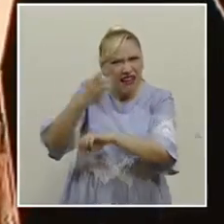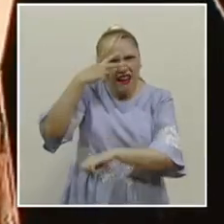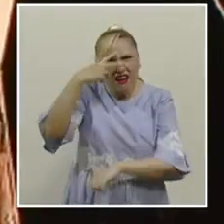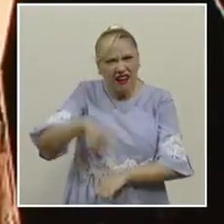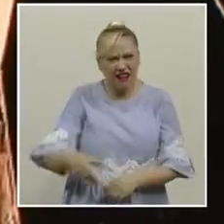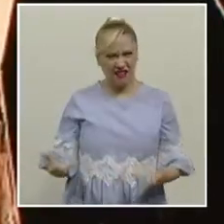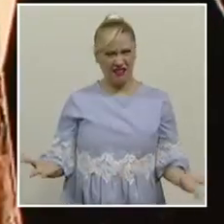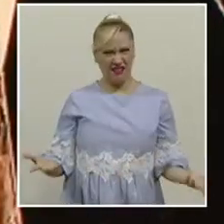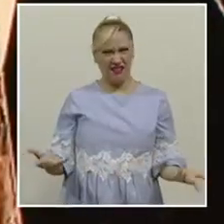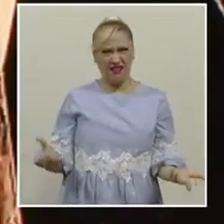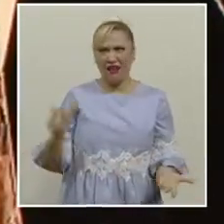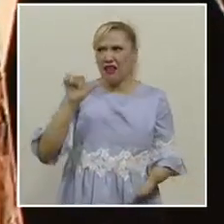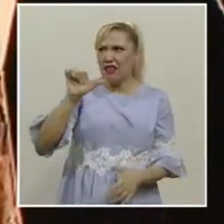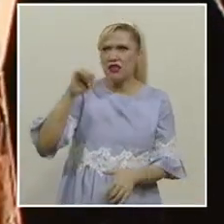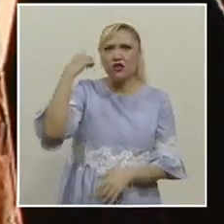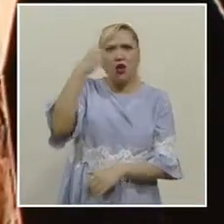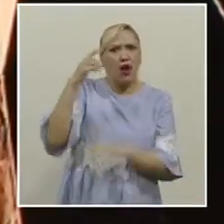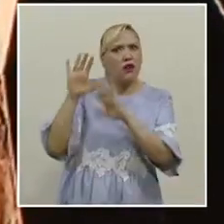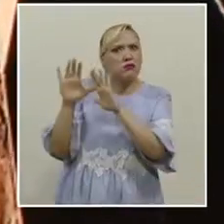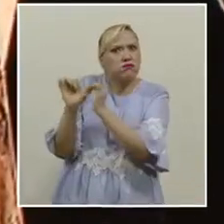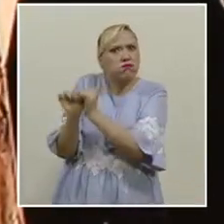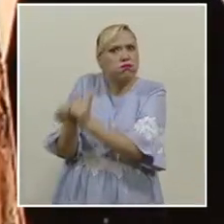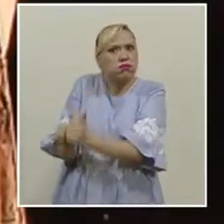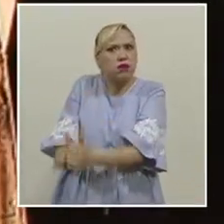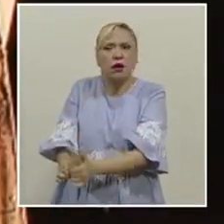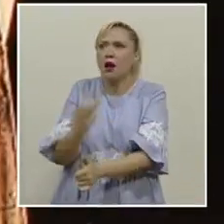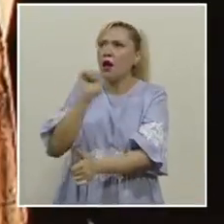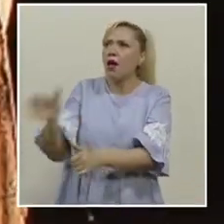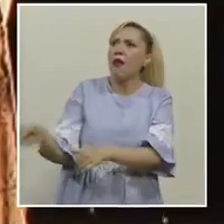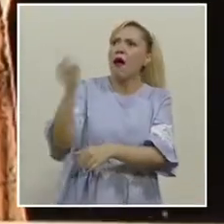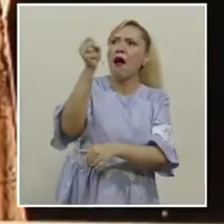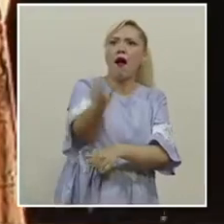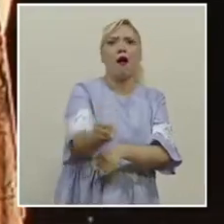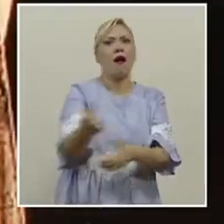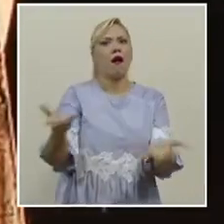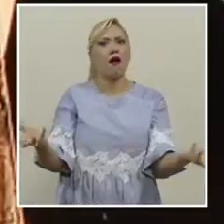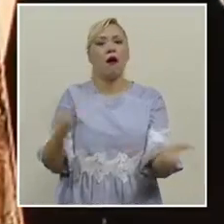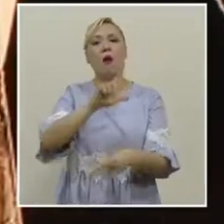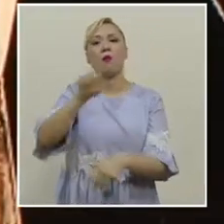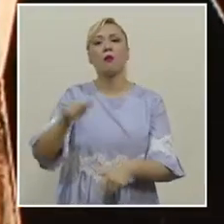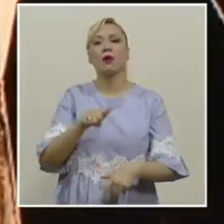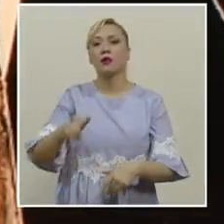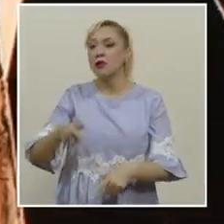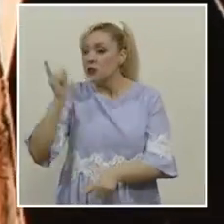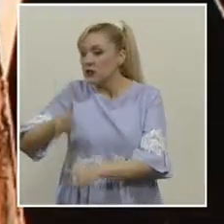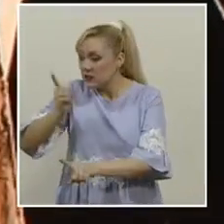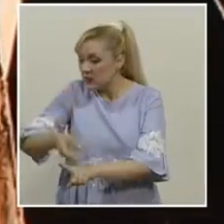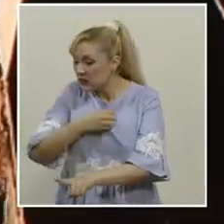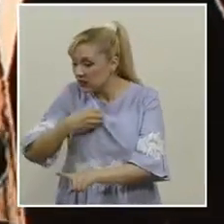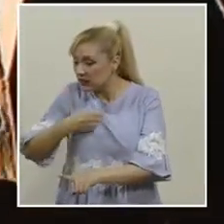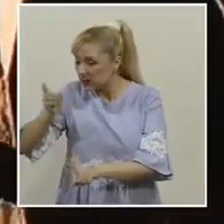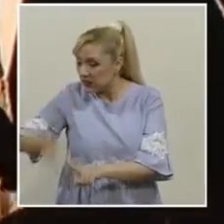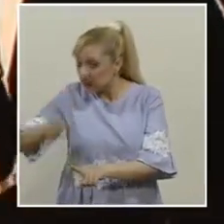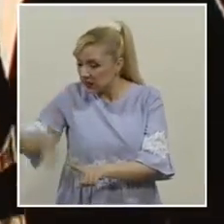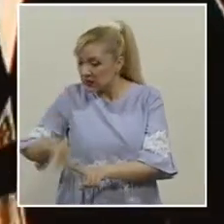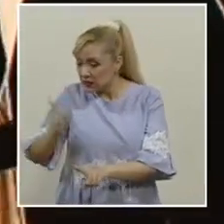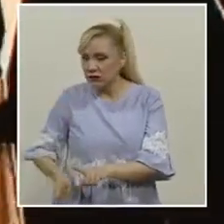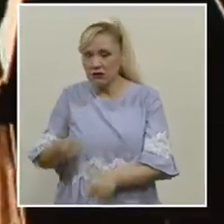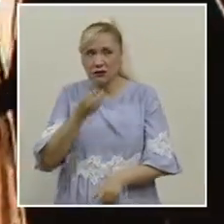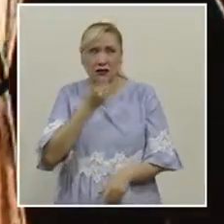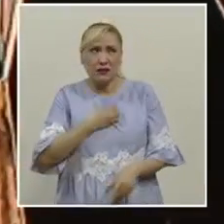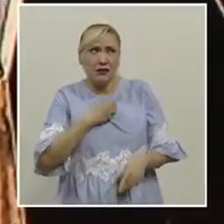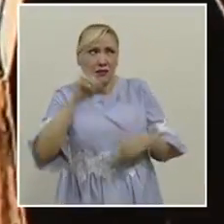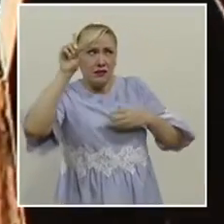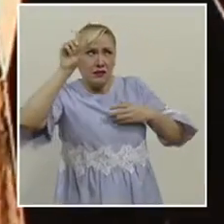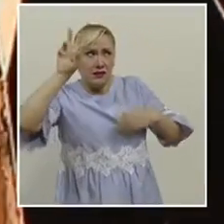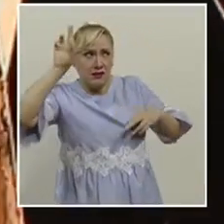más de 16 horas sin ser presentado ante la autoridad judicial y después fue obligado a declararse culpable por el delito de tentativa de